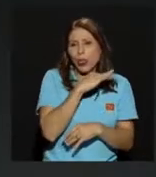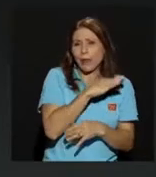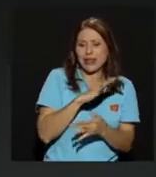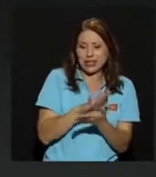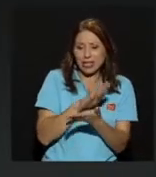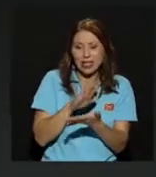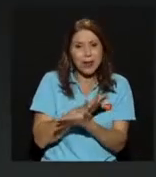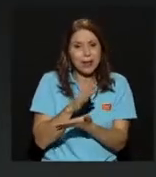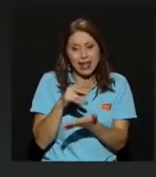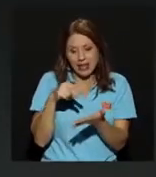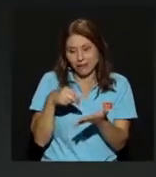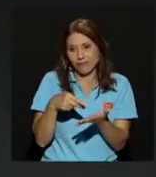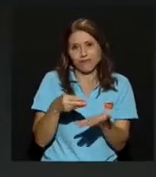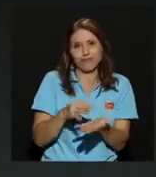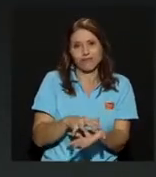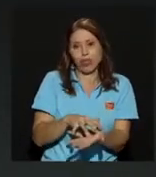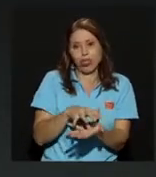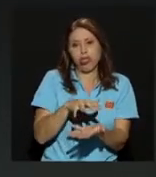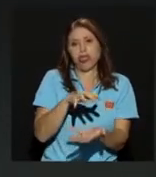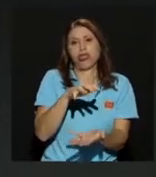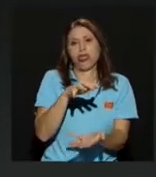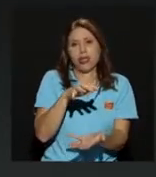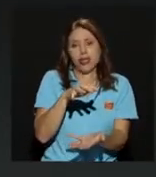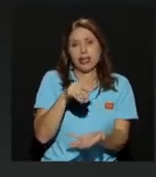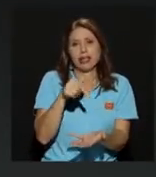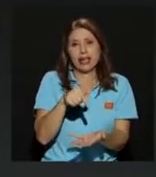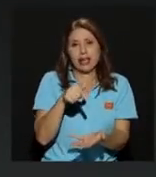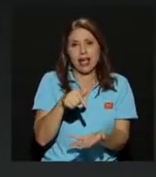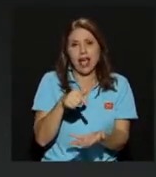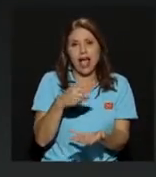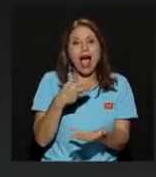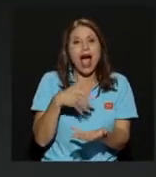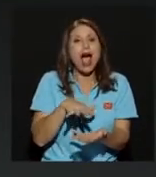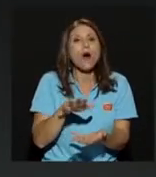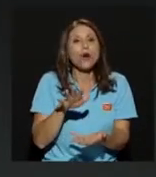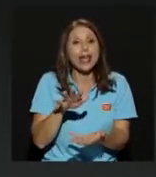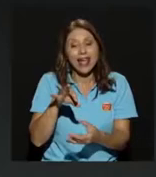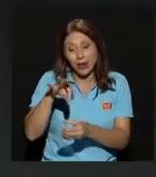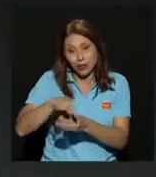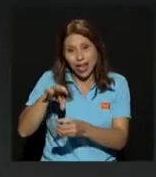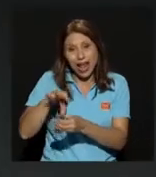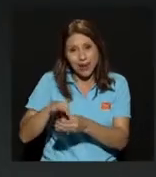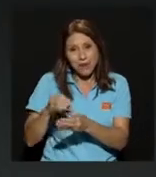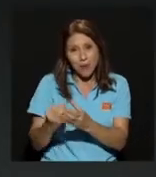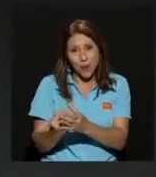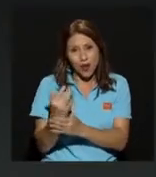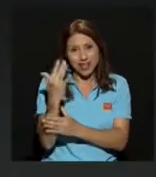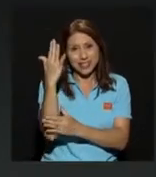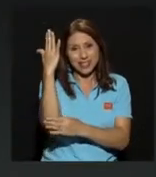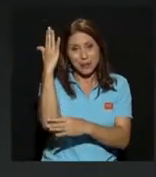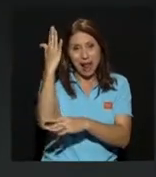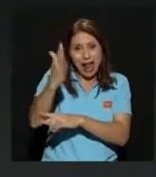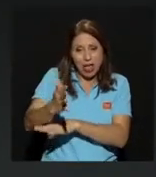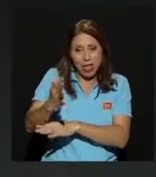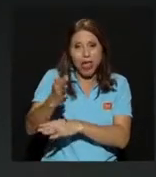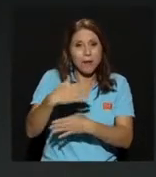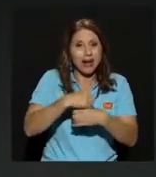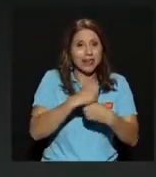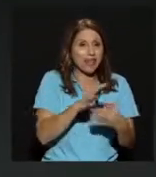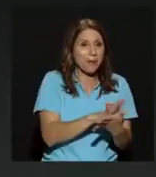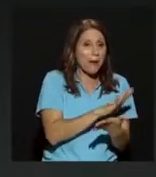por lo menos aunque sean plantados para eso es cortar árboles y además